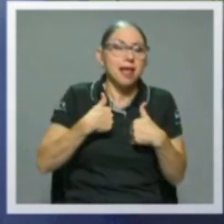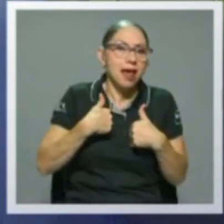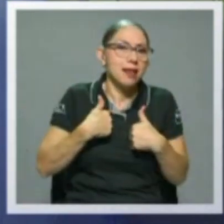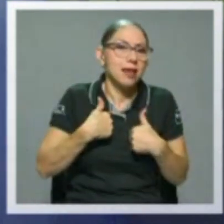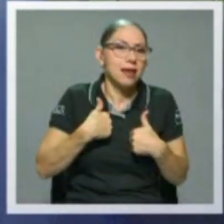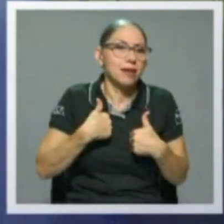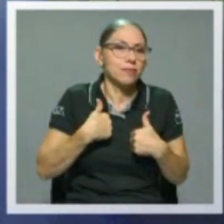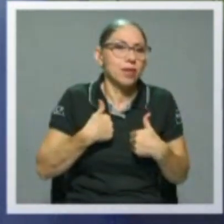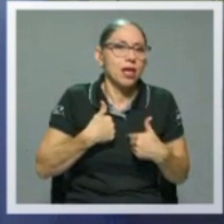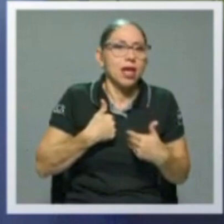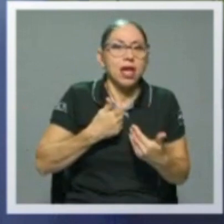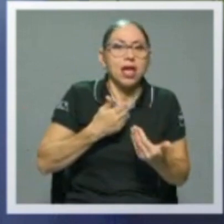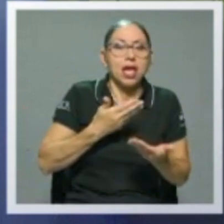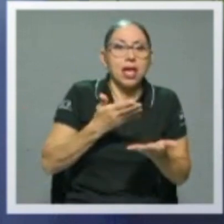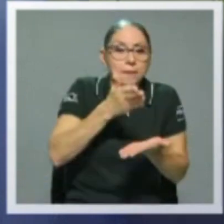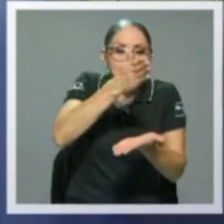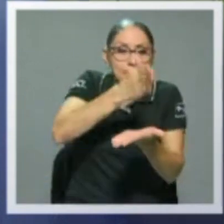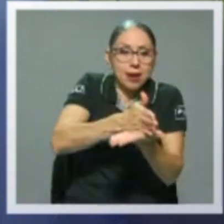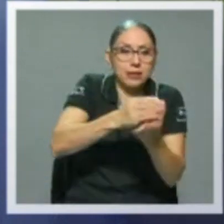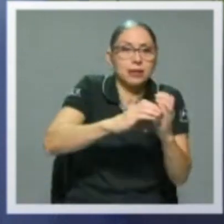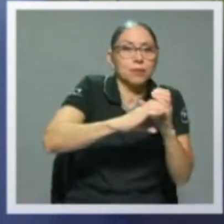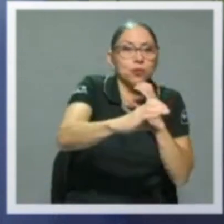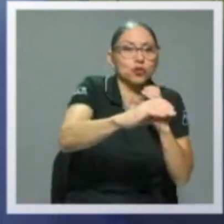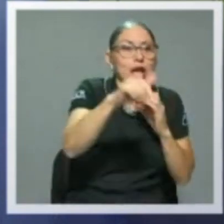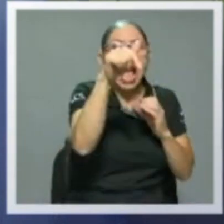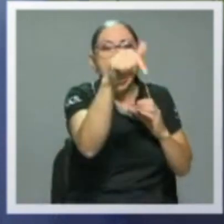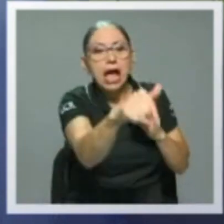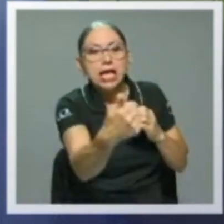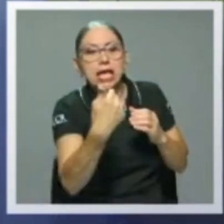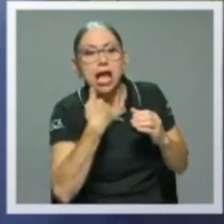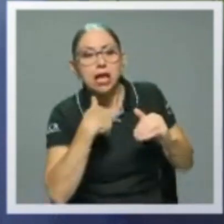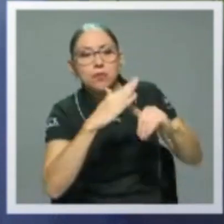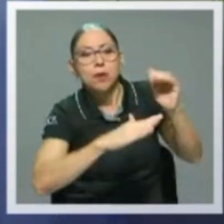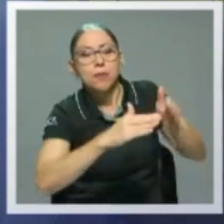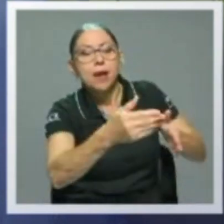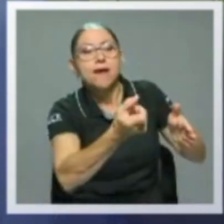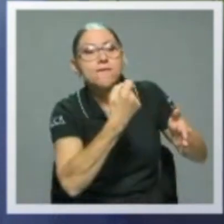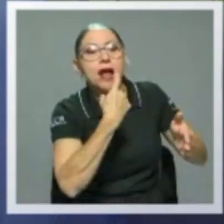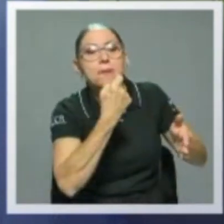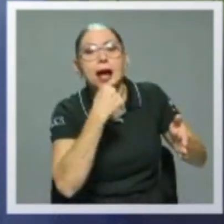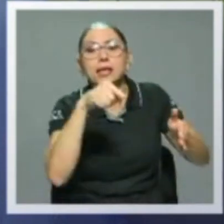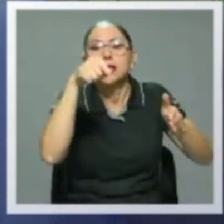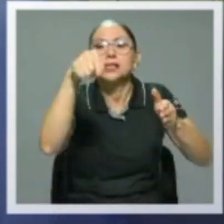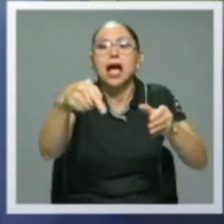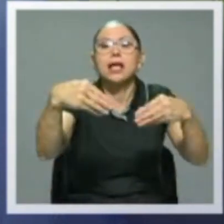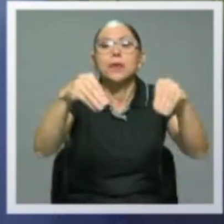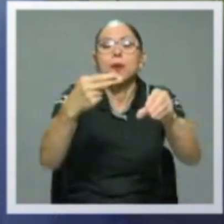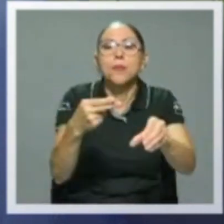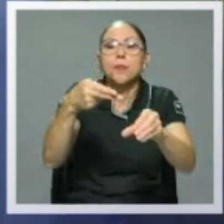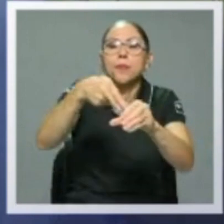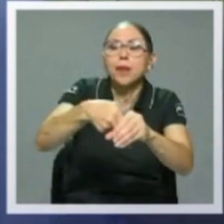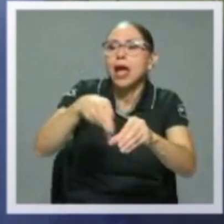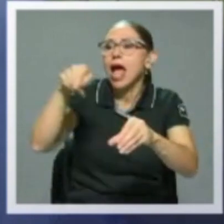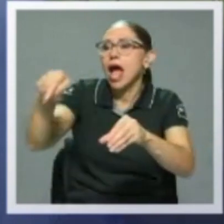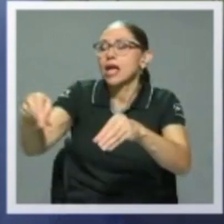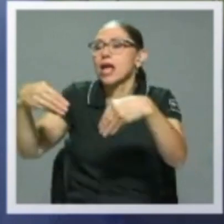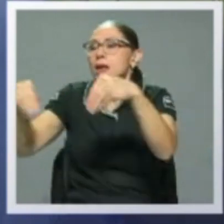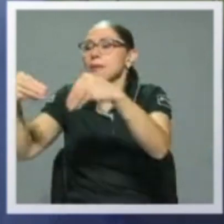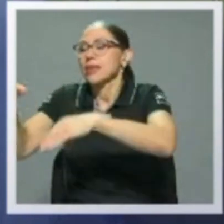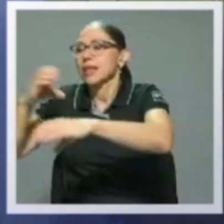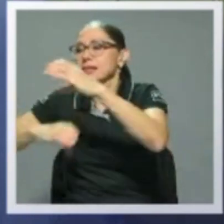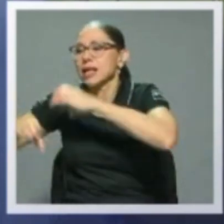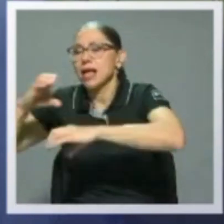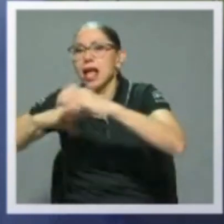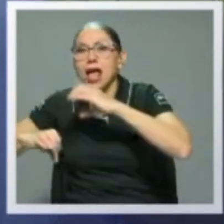donde tienen farmacias, tienen estaciones de servicio, tienen ventas de comida, etcétera. Eso es lo que se llama economías de